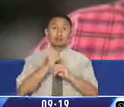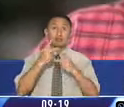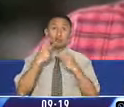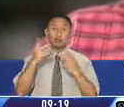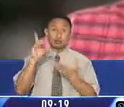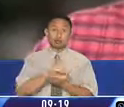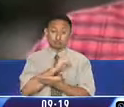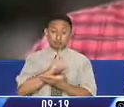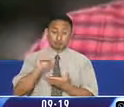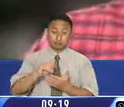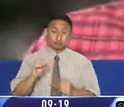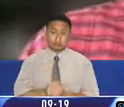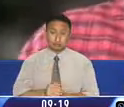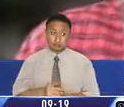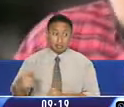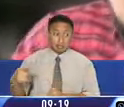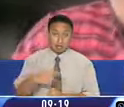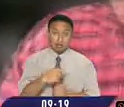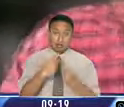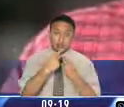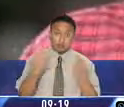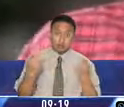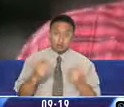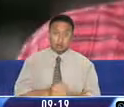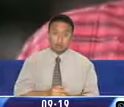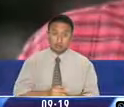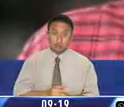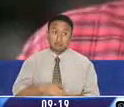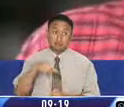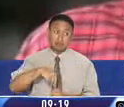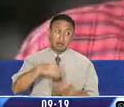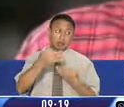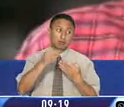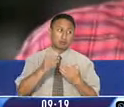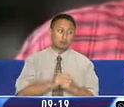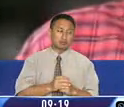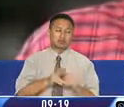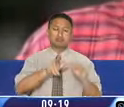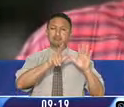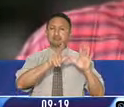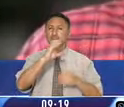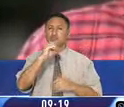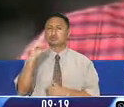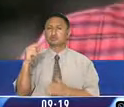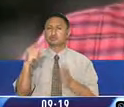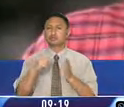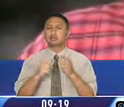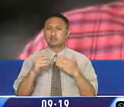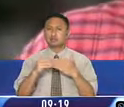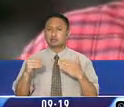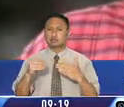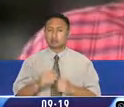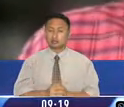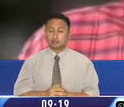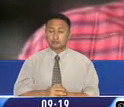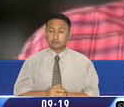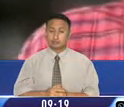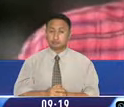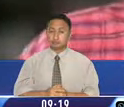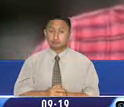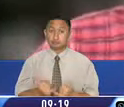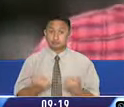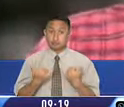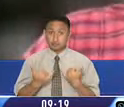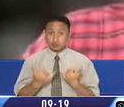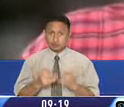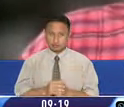institución se llama la Compañía Nacional de Danza y que tiene un presupuesto anual alrededor de los $800,000. Y nos parece